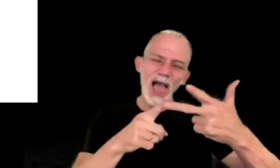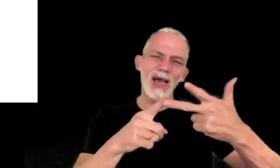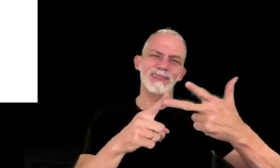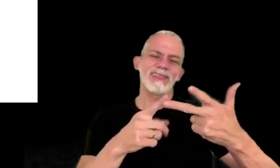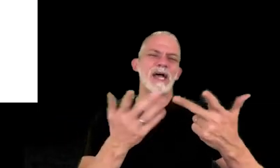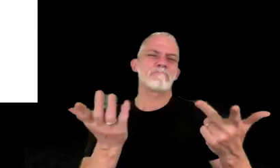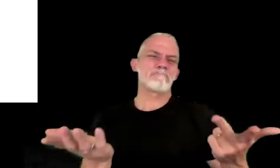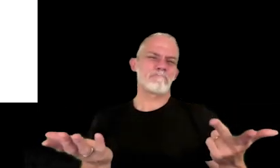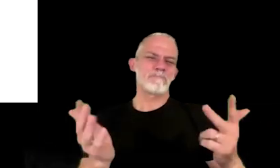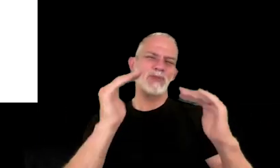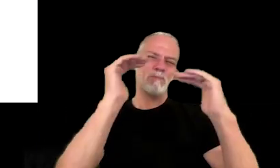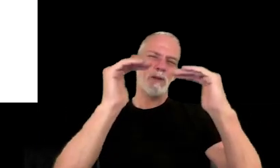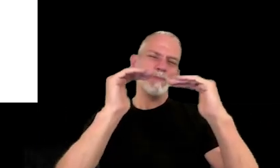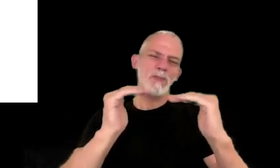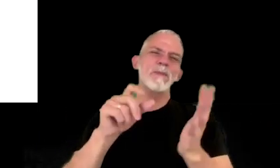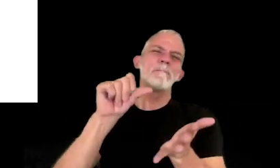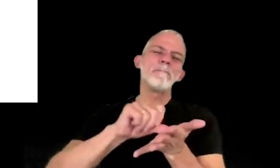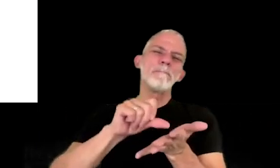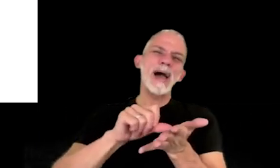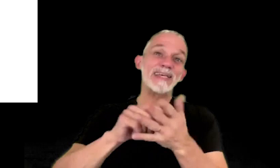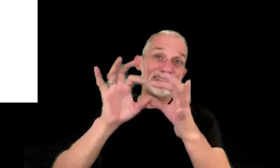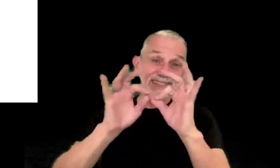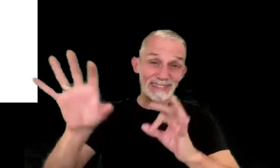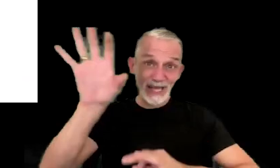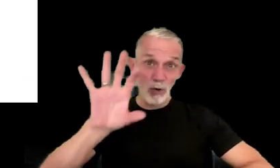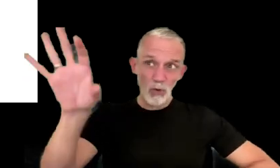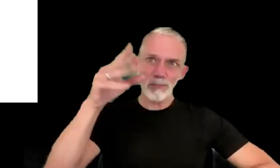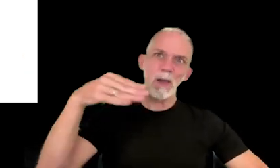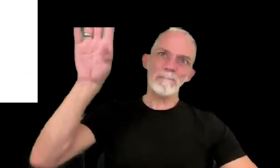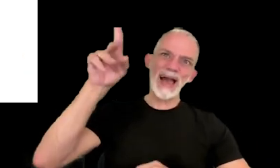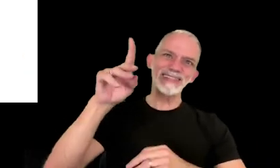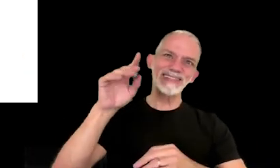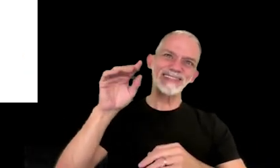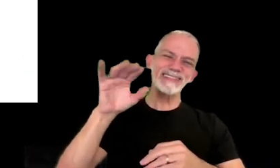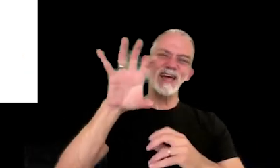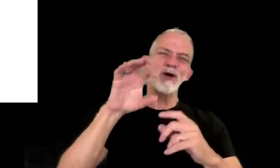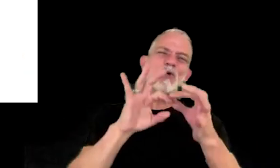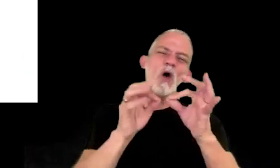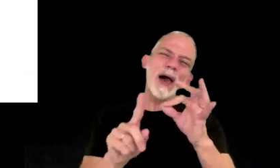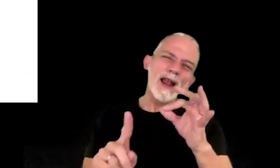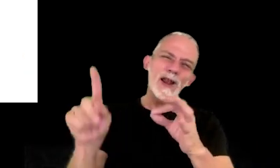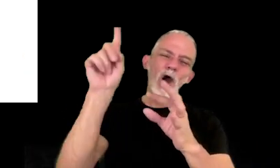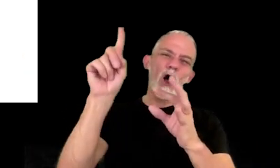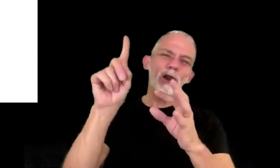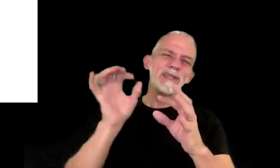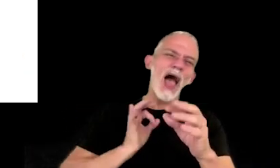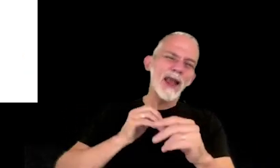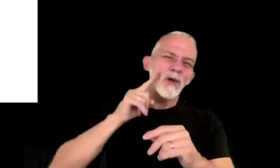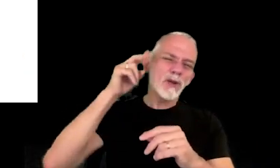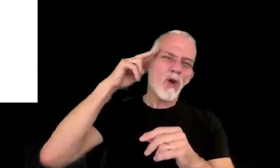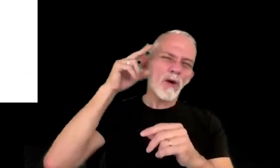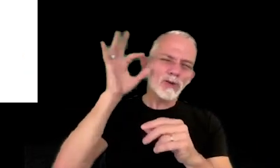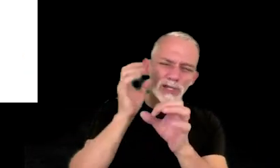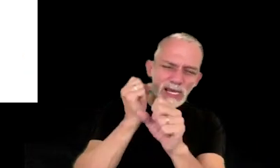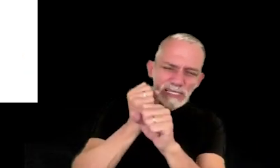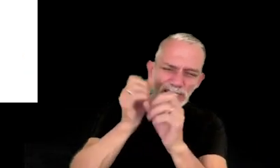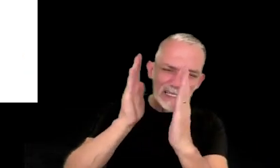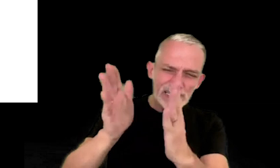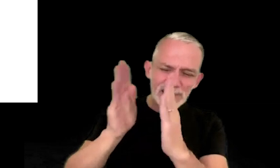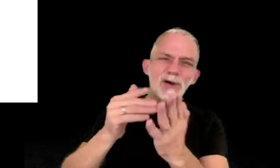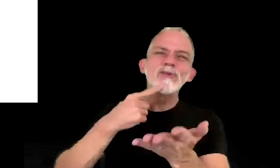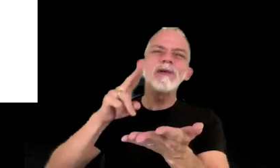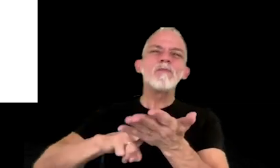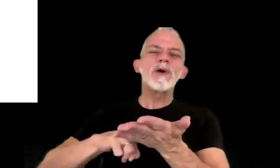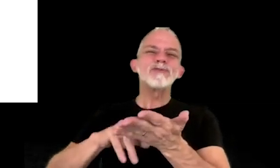sea, son países europeos, especialmente del norte de Europa, que trabajan desde el año 80 en todo lo que sea tributación